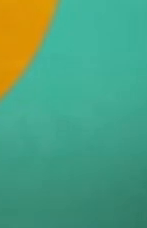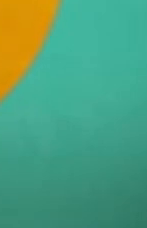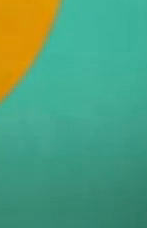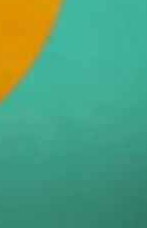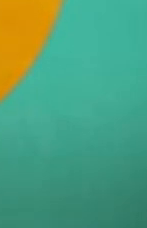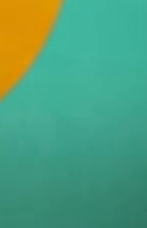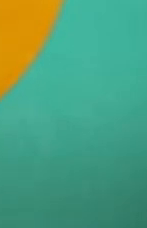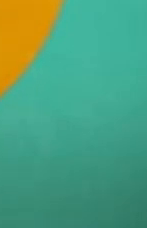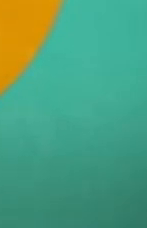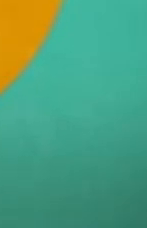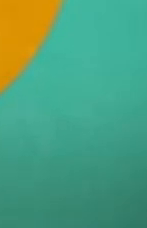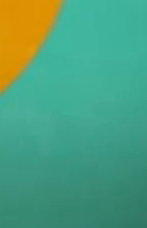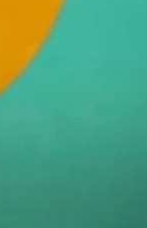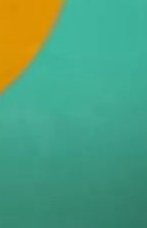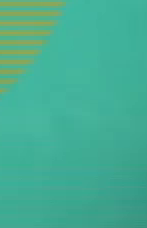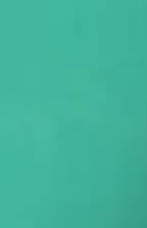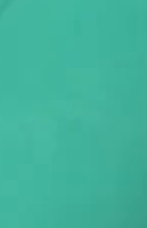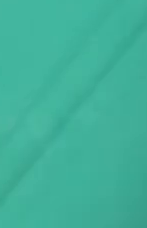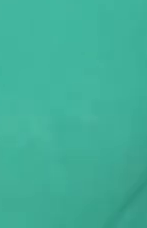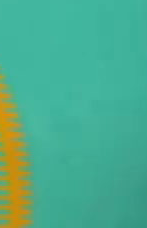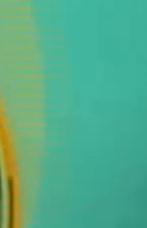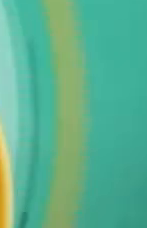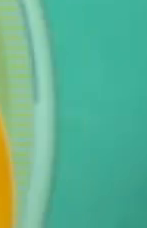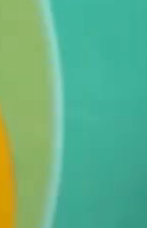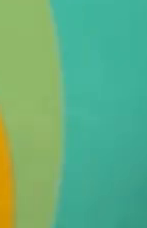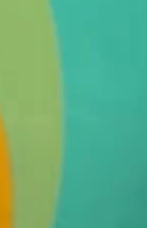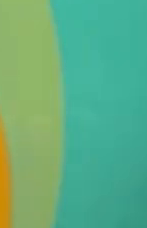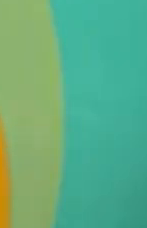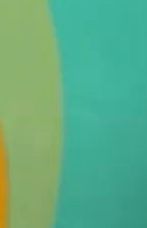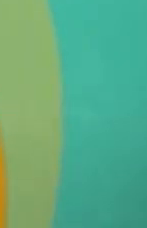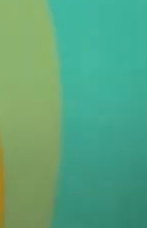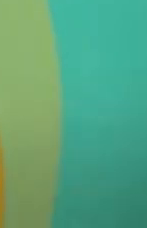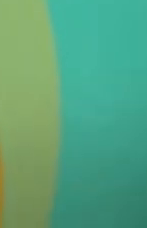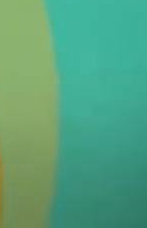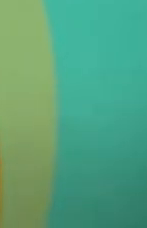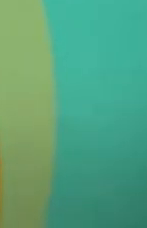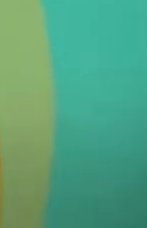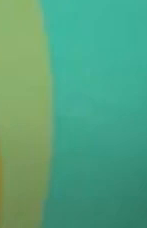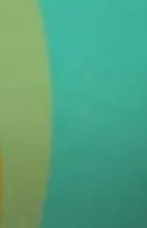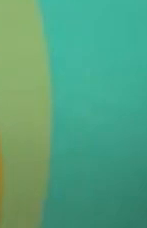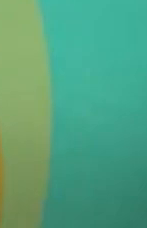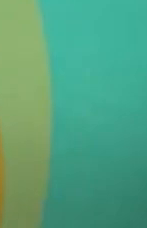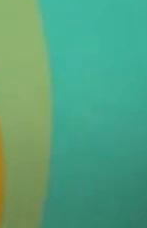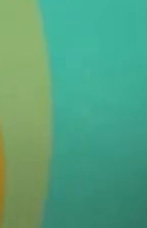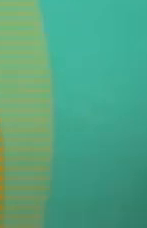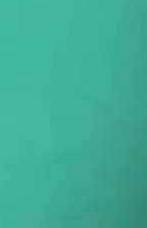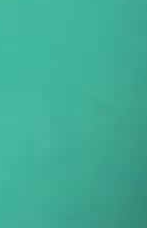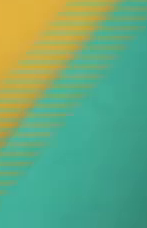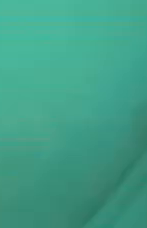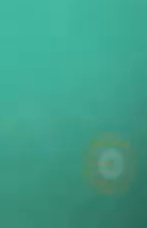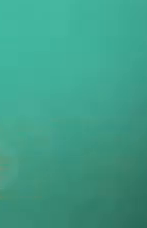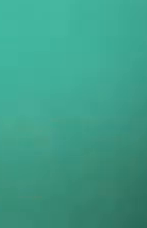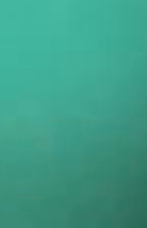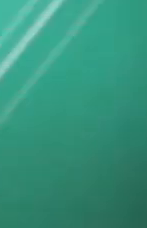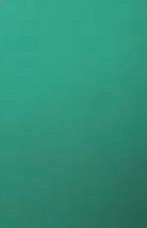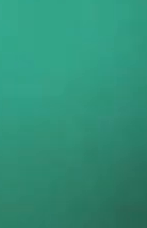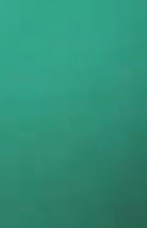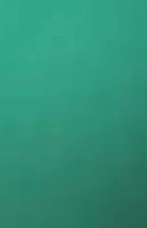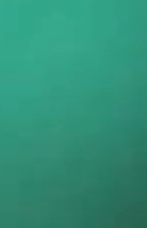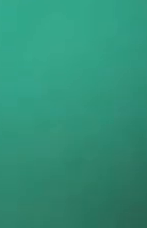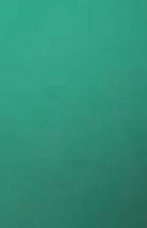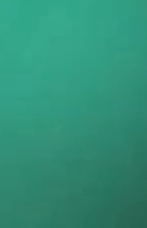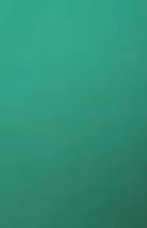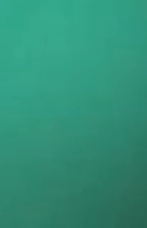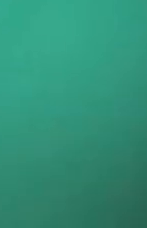manos. Mantenerlas limpias es proteger tu salud. Moje sus manos con agua y aplique jabón. Frótese con la